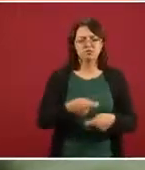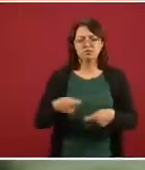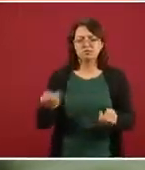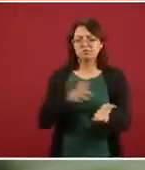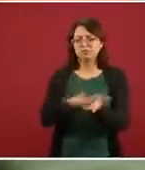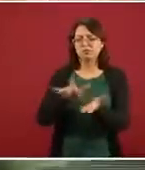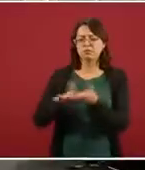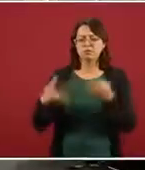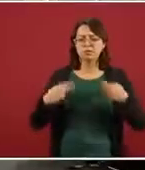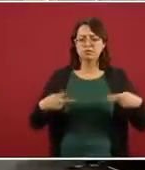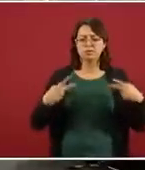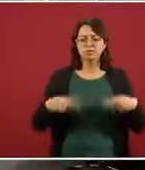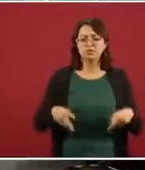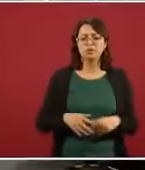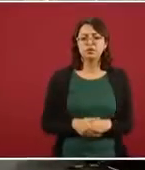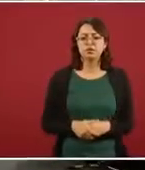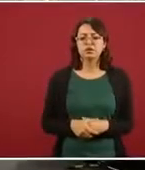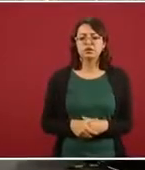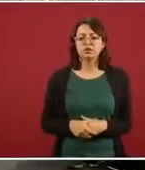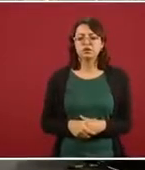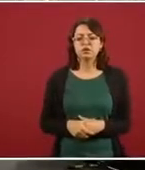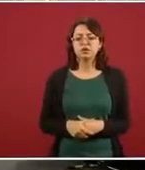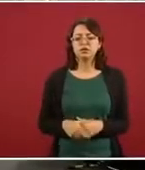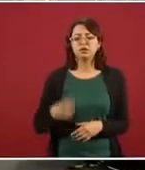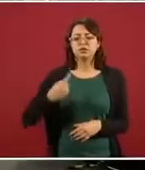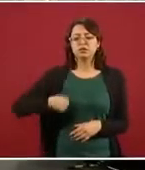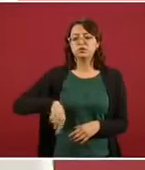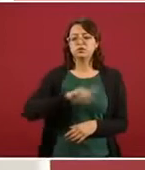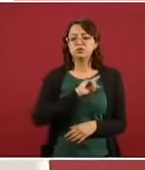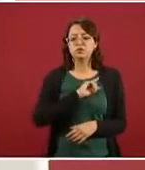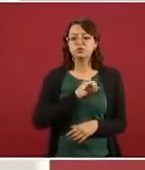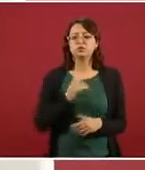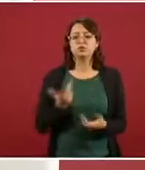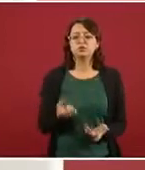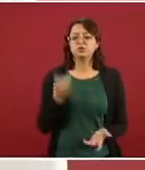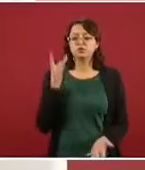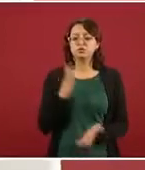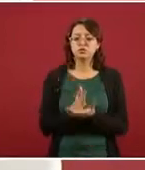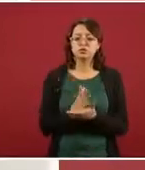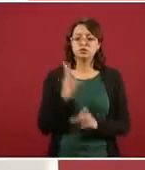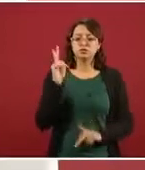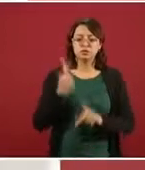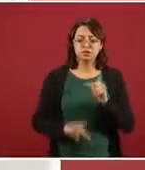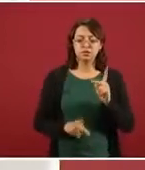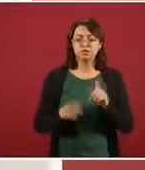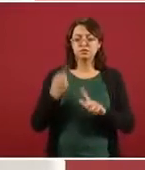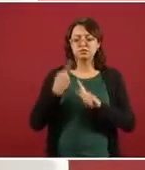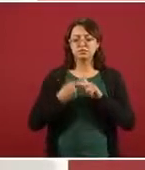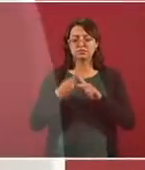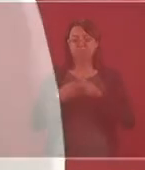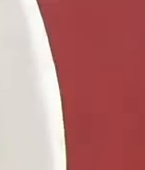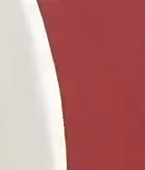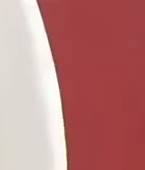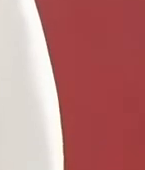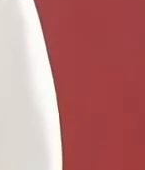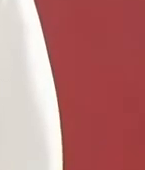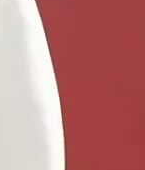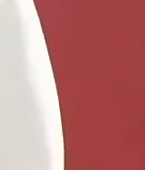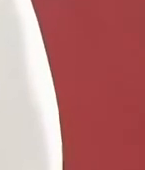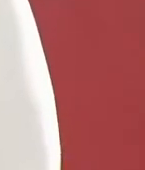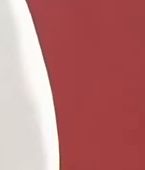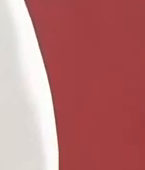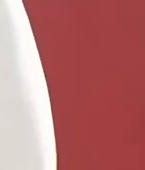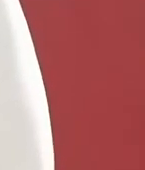a la ciudadanía? Bueno, nosotros llevamos solamente una parte de la política de bienestar.